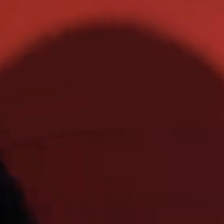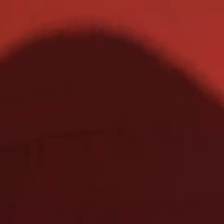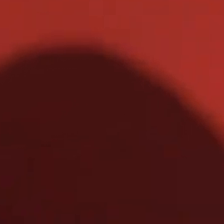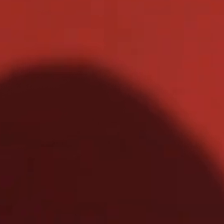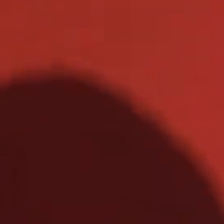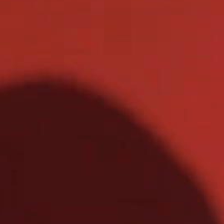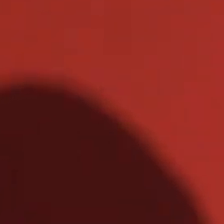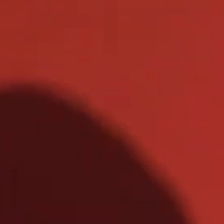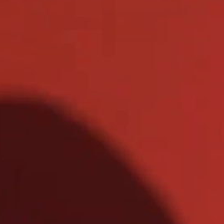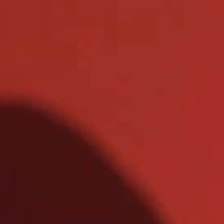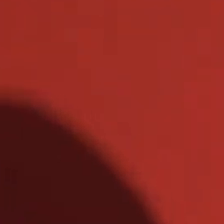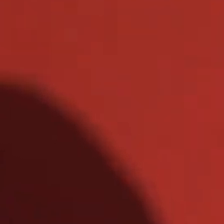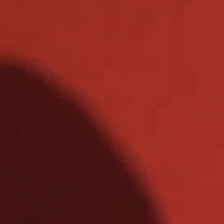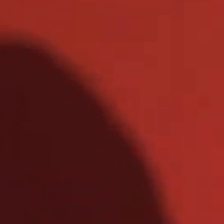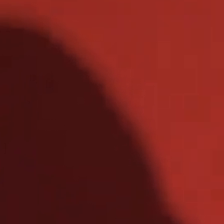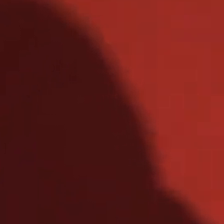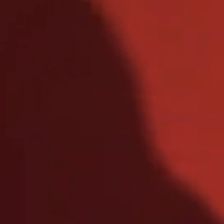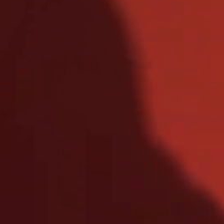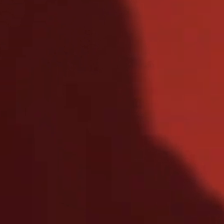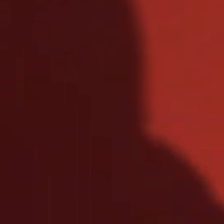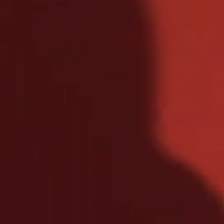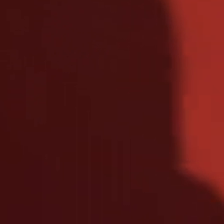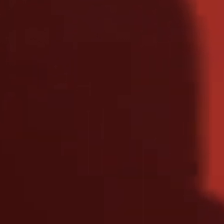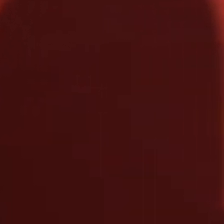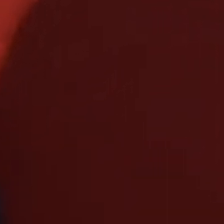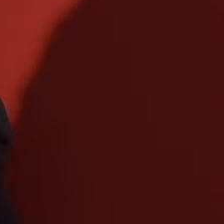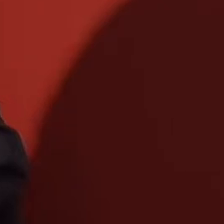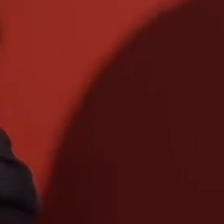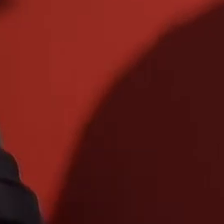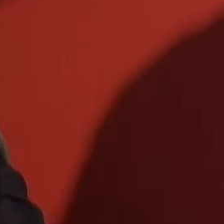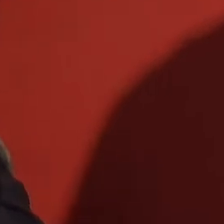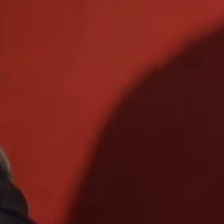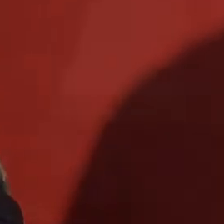es el sueño del